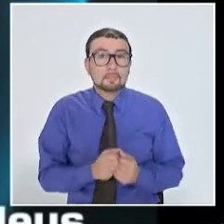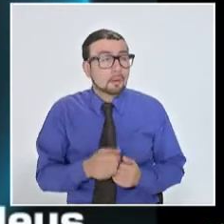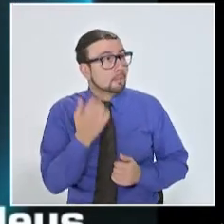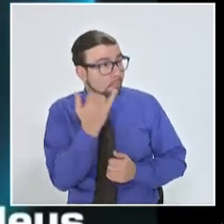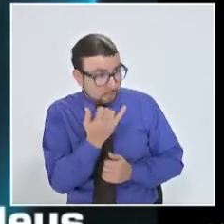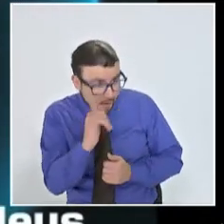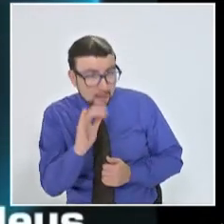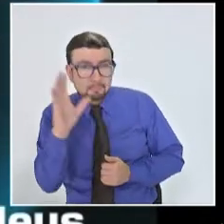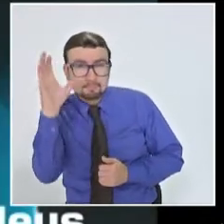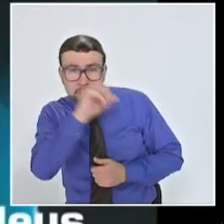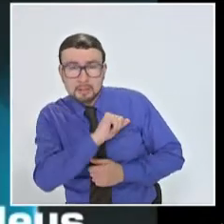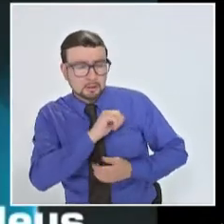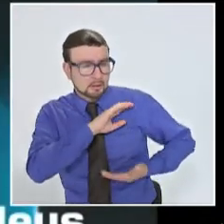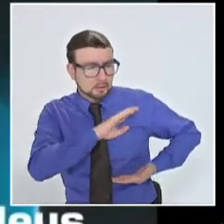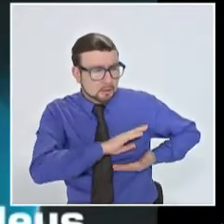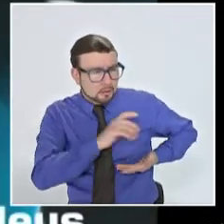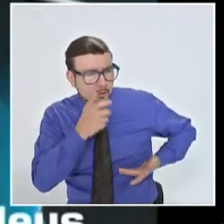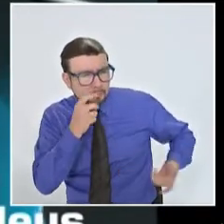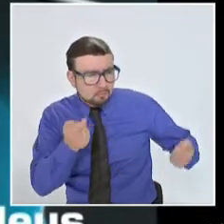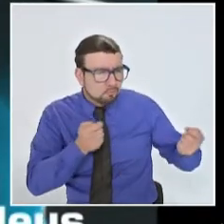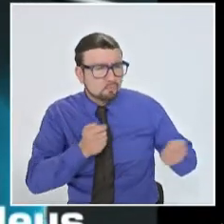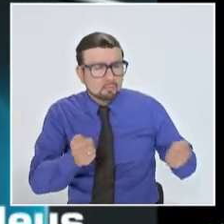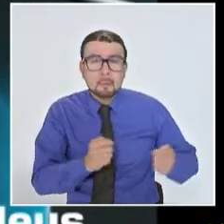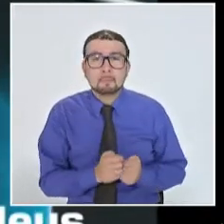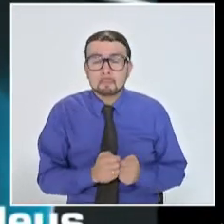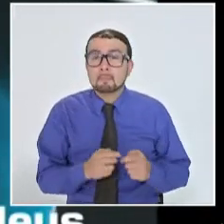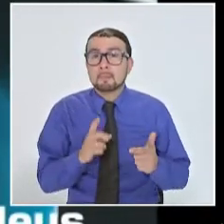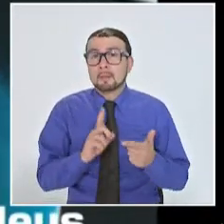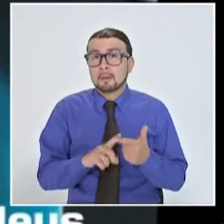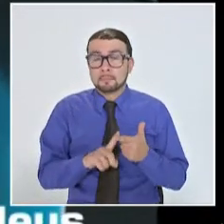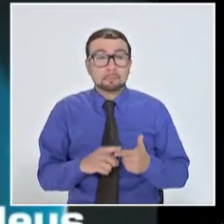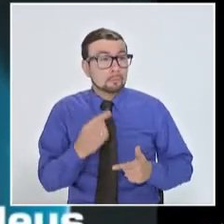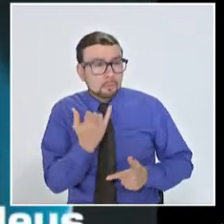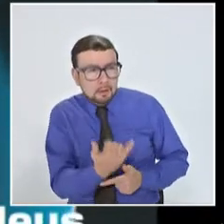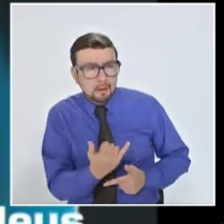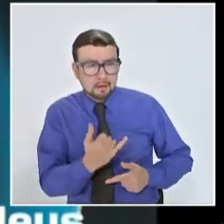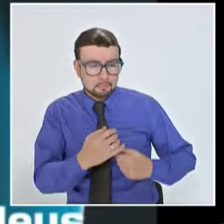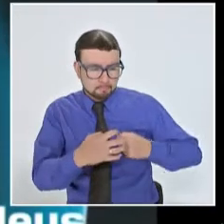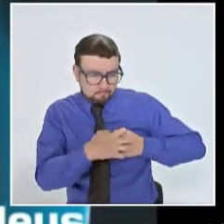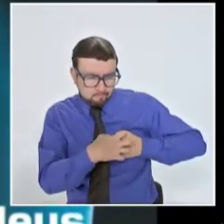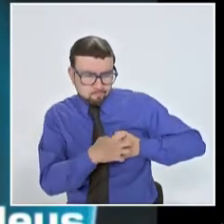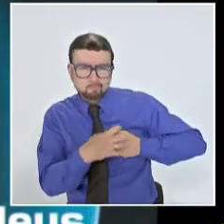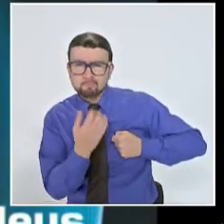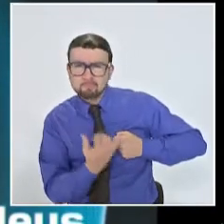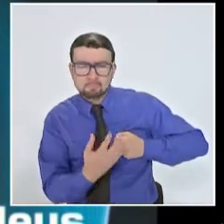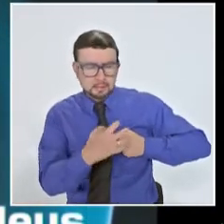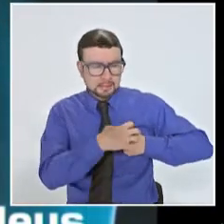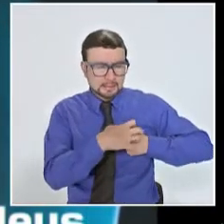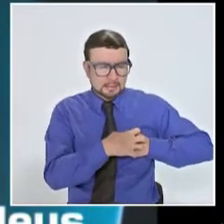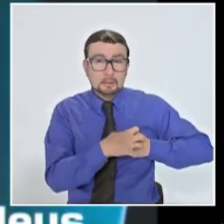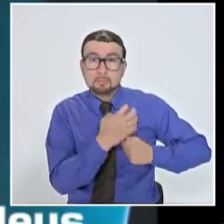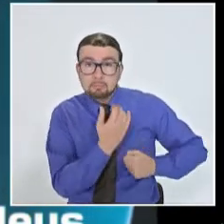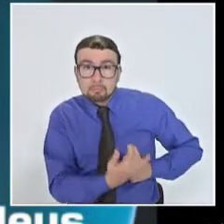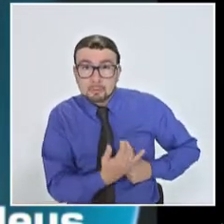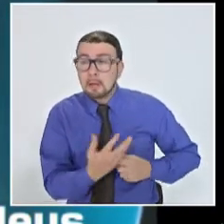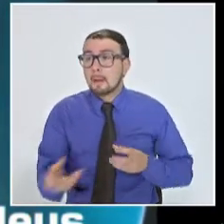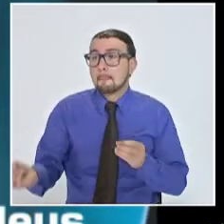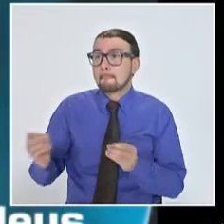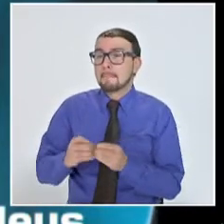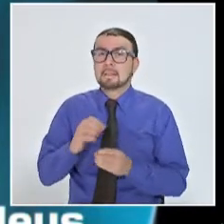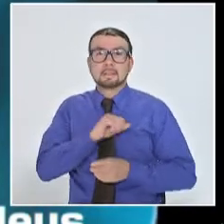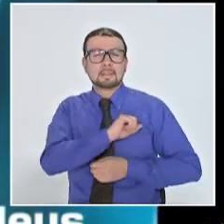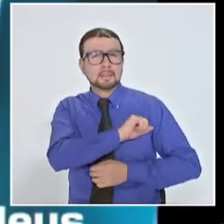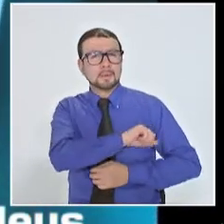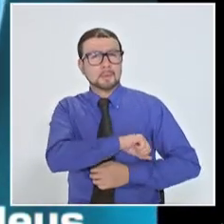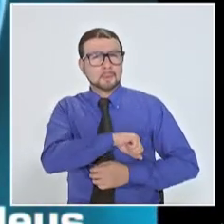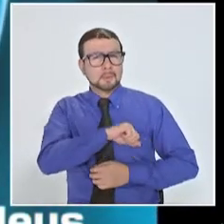diagnóstico. Además, cuando yo encuentro una masa, me tengo que complementar con una ecografía, que es lo que estamos viendo acá.